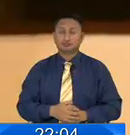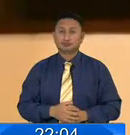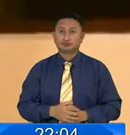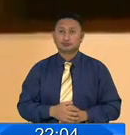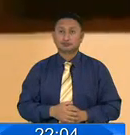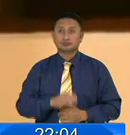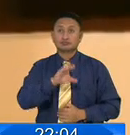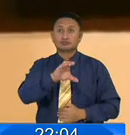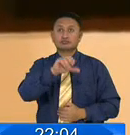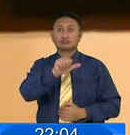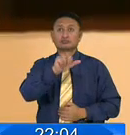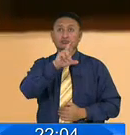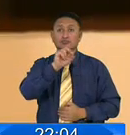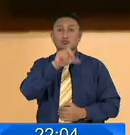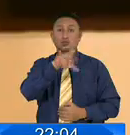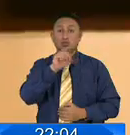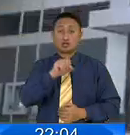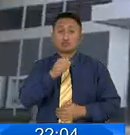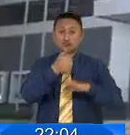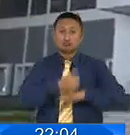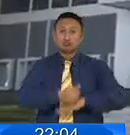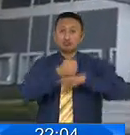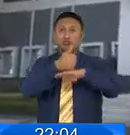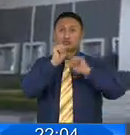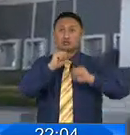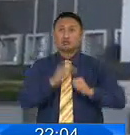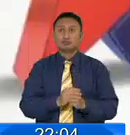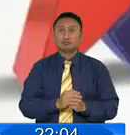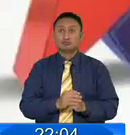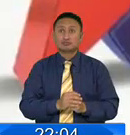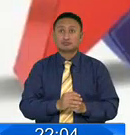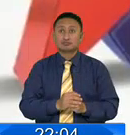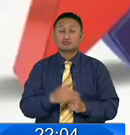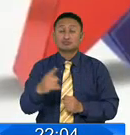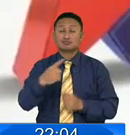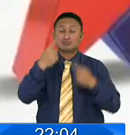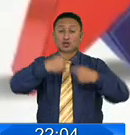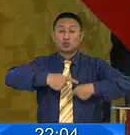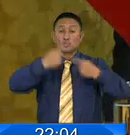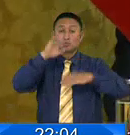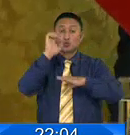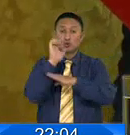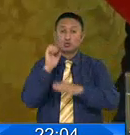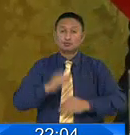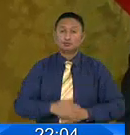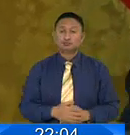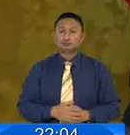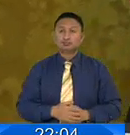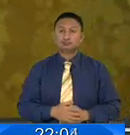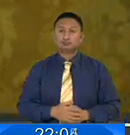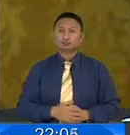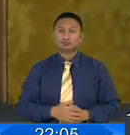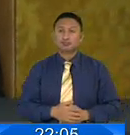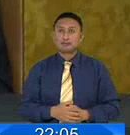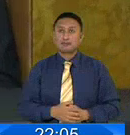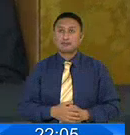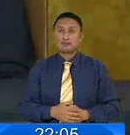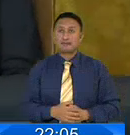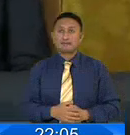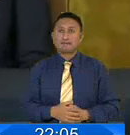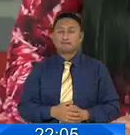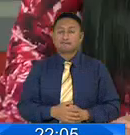Carola Ríos será la titular del Servicio Nacional de Aduana del Ecuador, informó Héctor